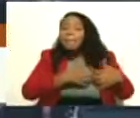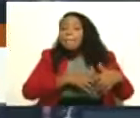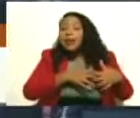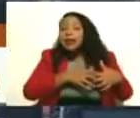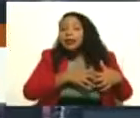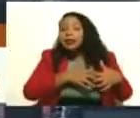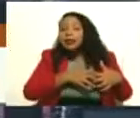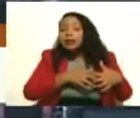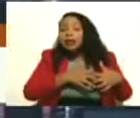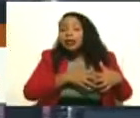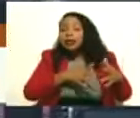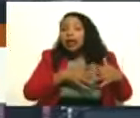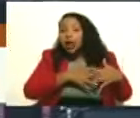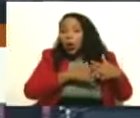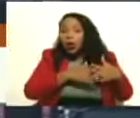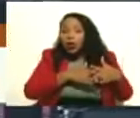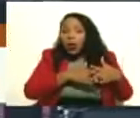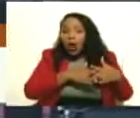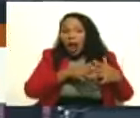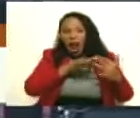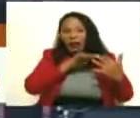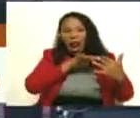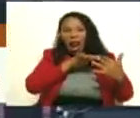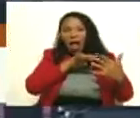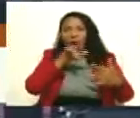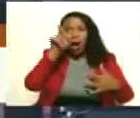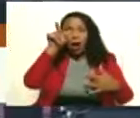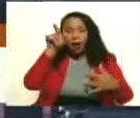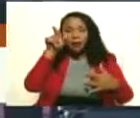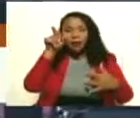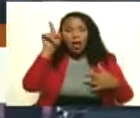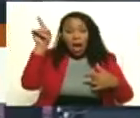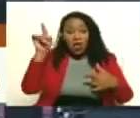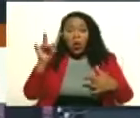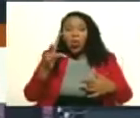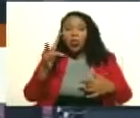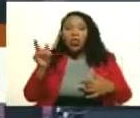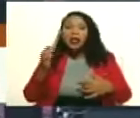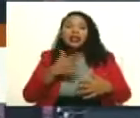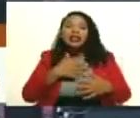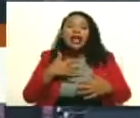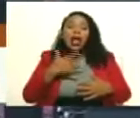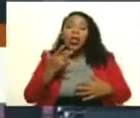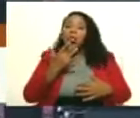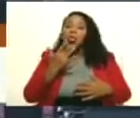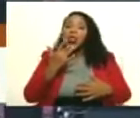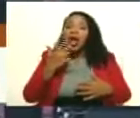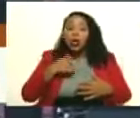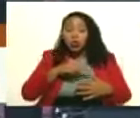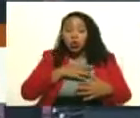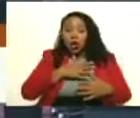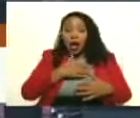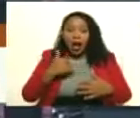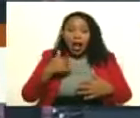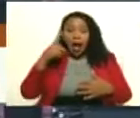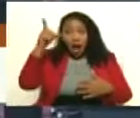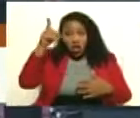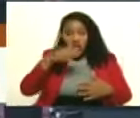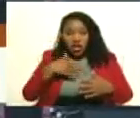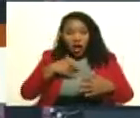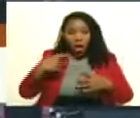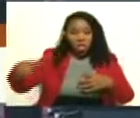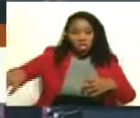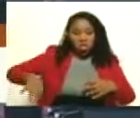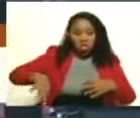pierden los guerreristas, pierden los guerreristas. Ellos juegan a que nosotros nos descarrilemos y comencemos